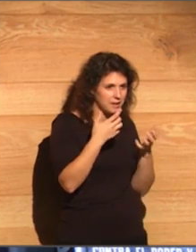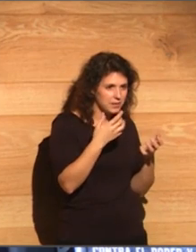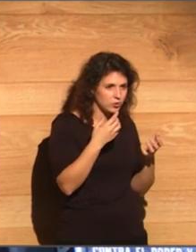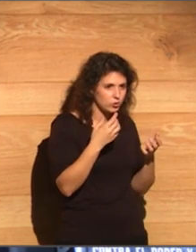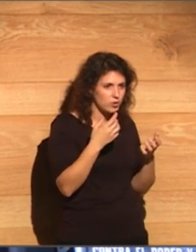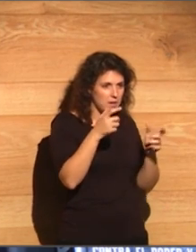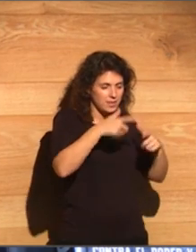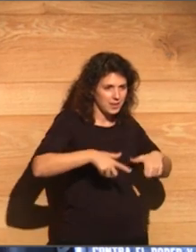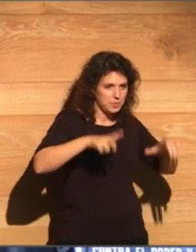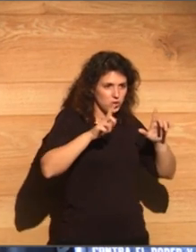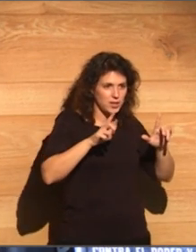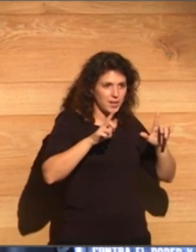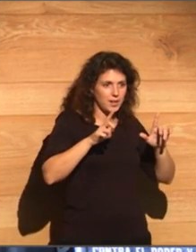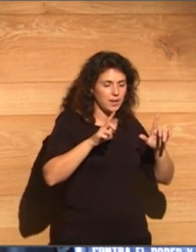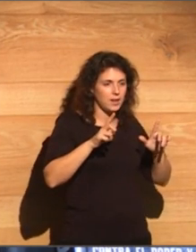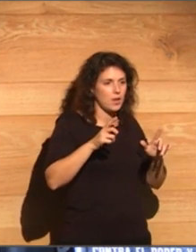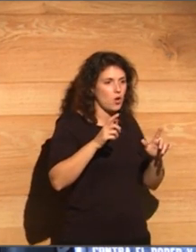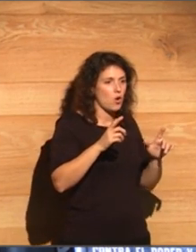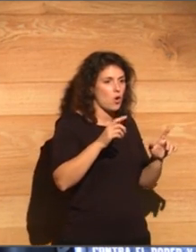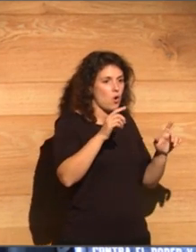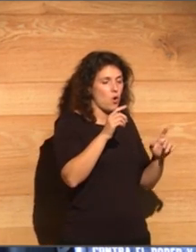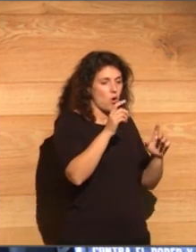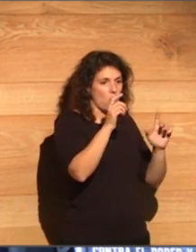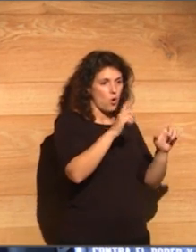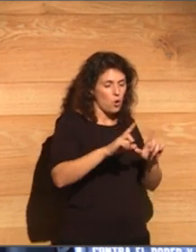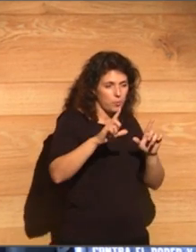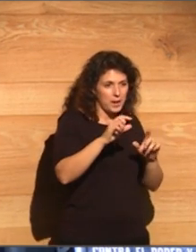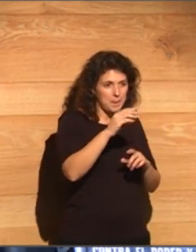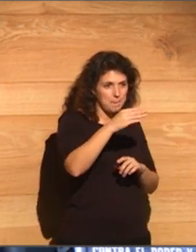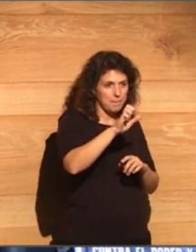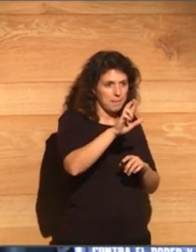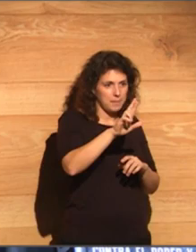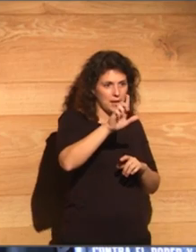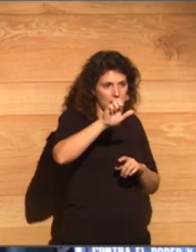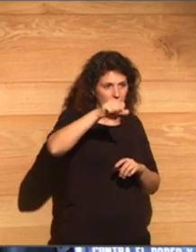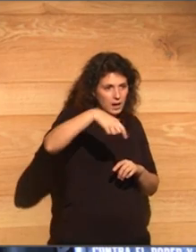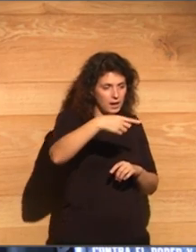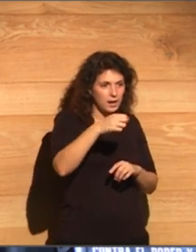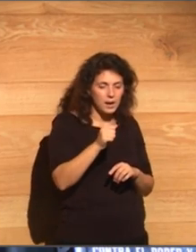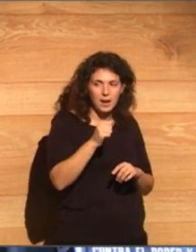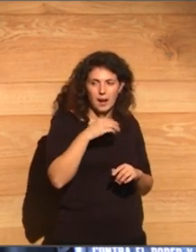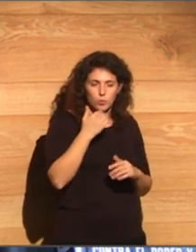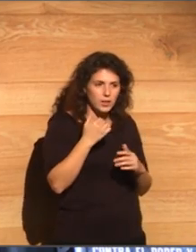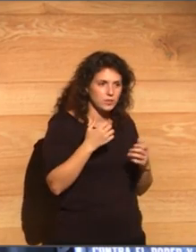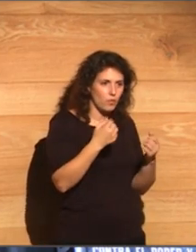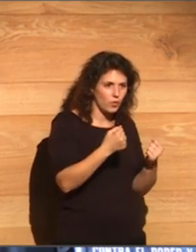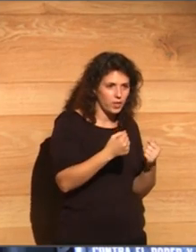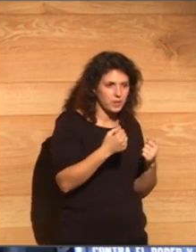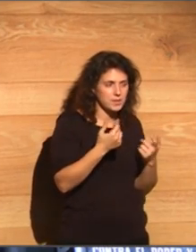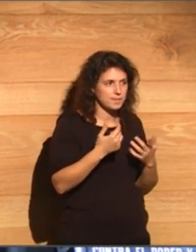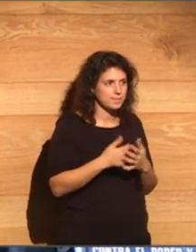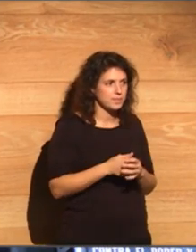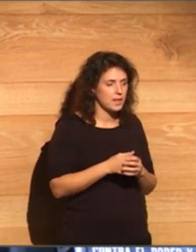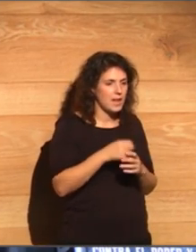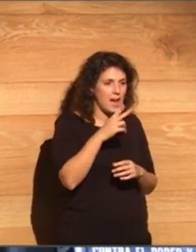personaje. Es una obra que no parece de Berlanga en absoluto, salvo por determinadas obsesiones, incluso a veces muy forzadas, erotómanas nuevamente,